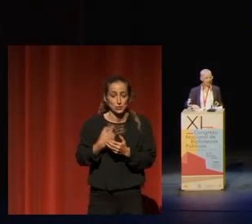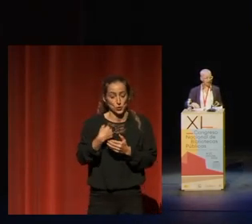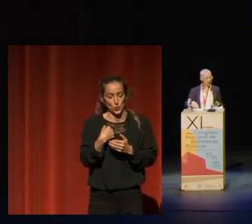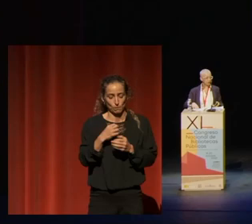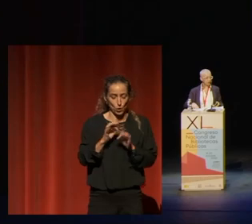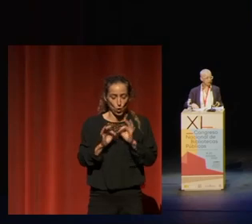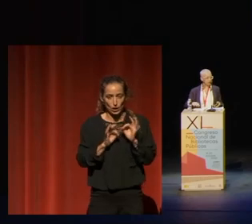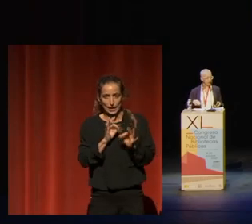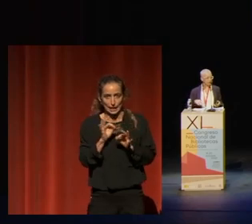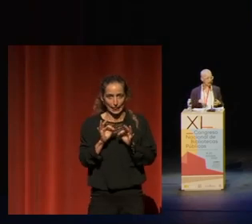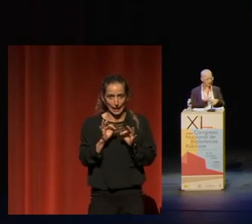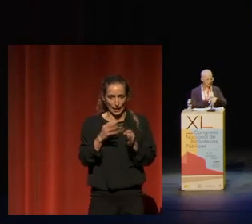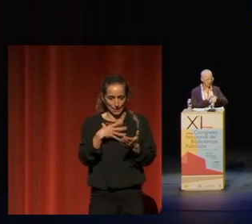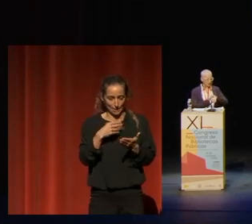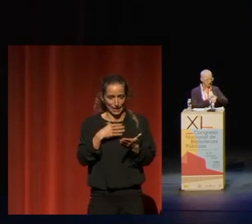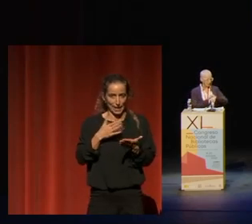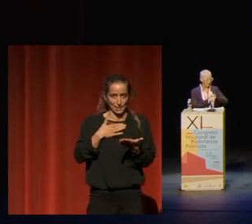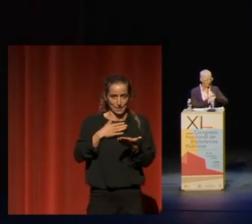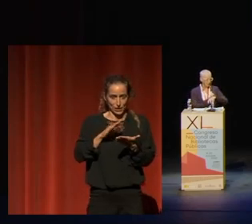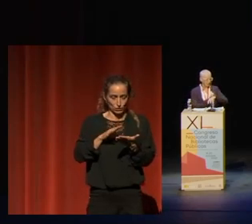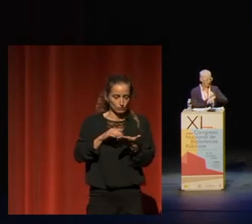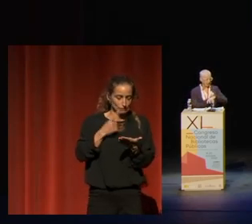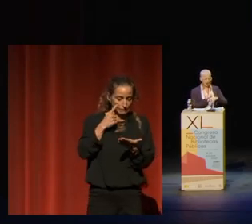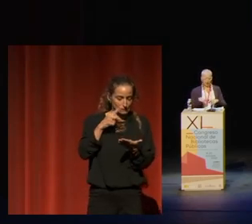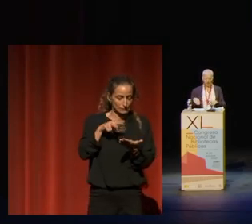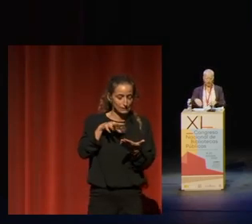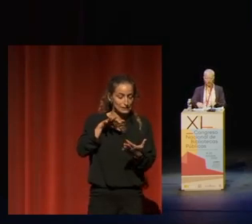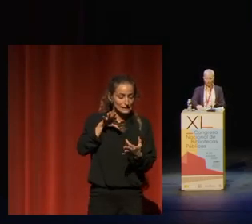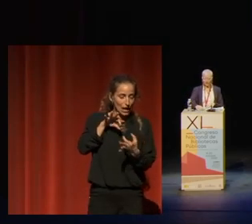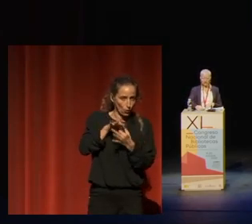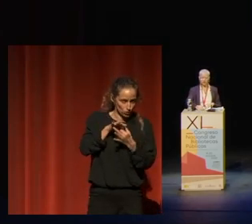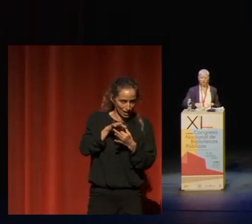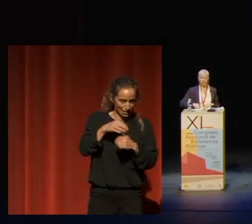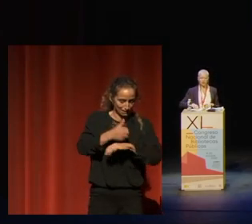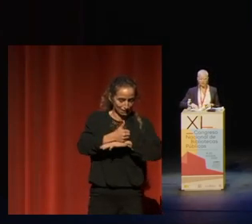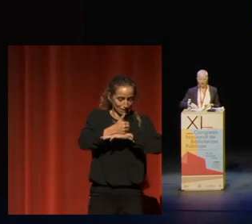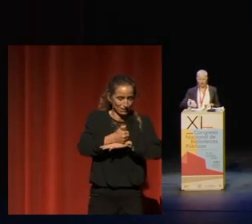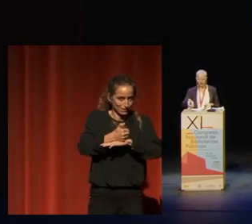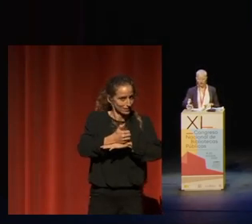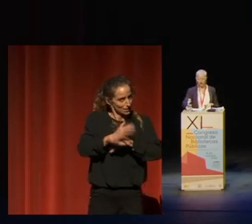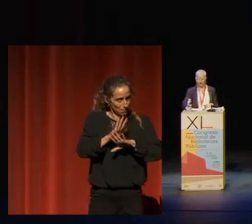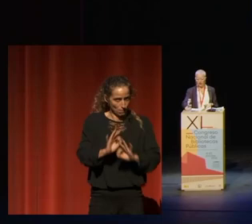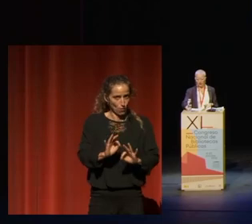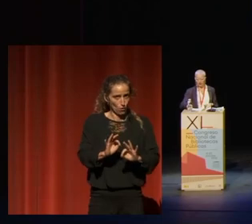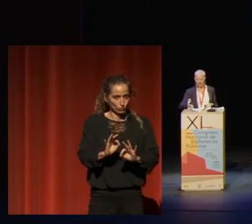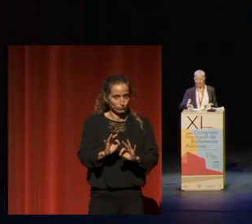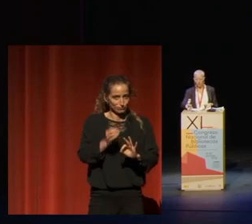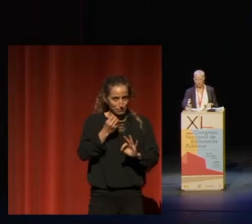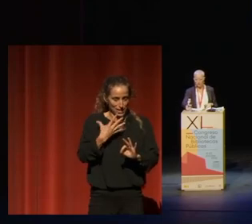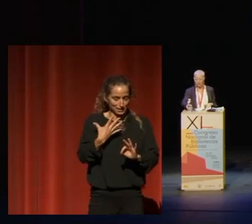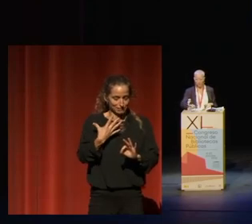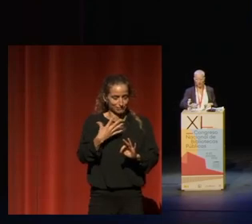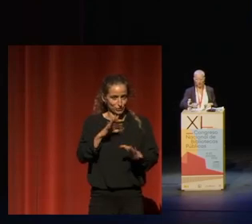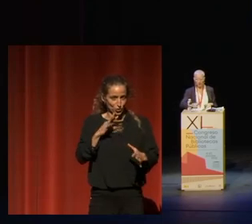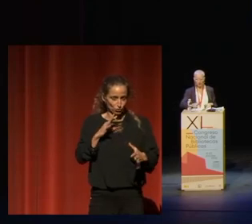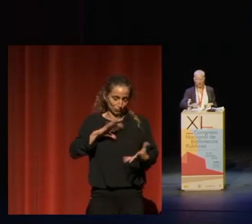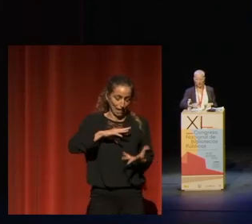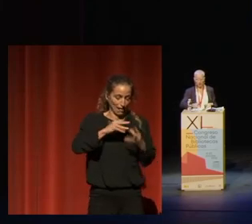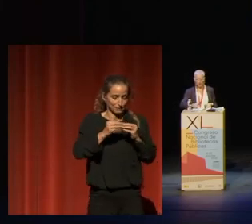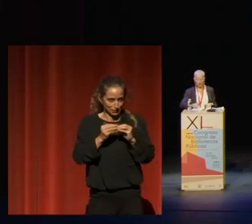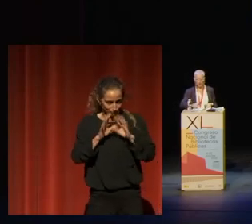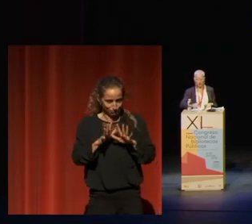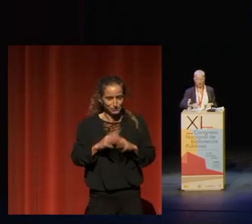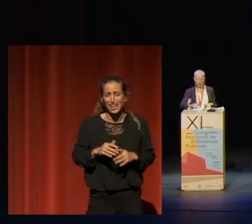para ajustarme al tiempo eh lo máximo posible agradezco muchísimo a la